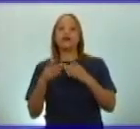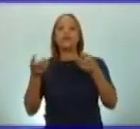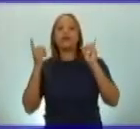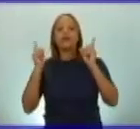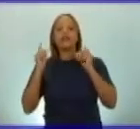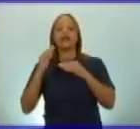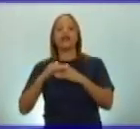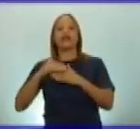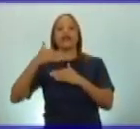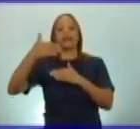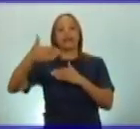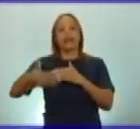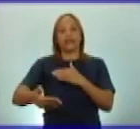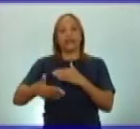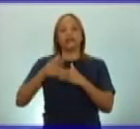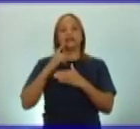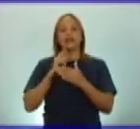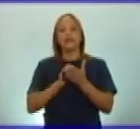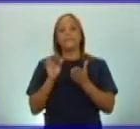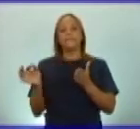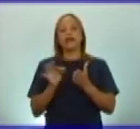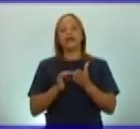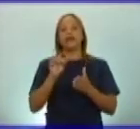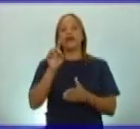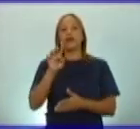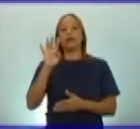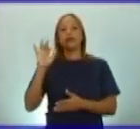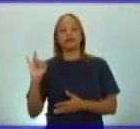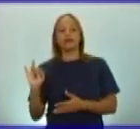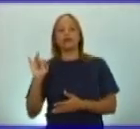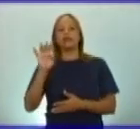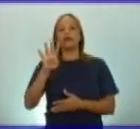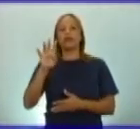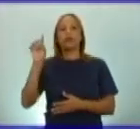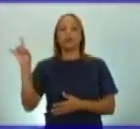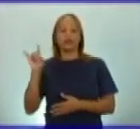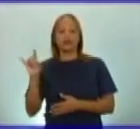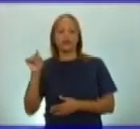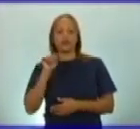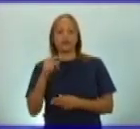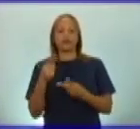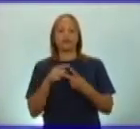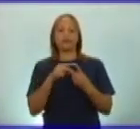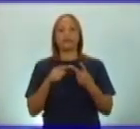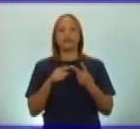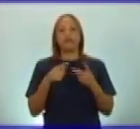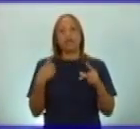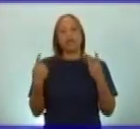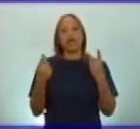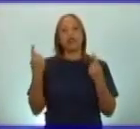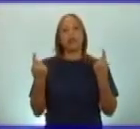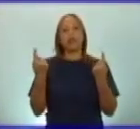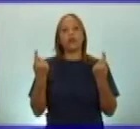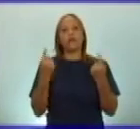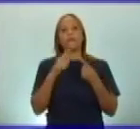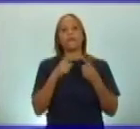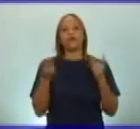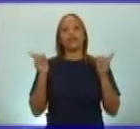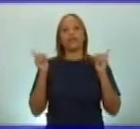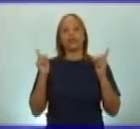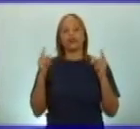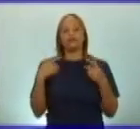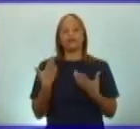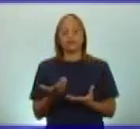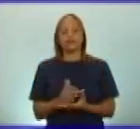página 47 y 49, ustedes van a estar viendo allí también cómo se manifestaron estas políticas, que es lo que les pido que